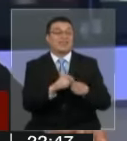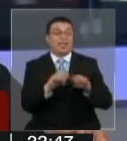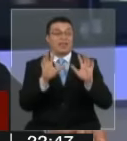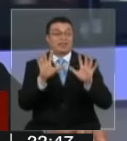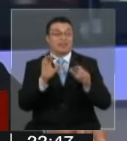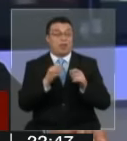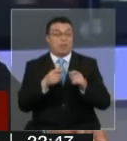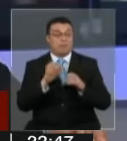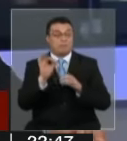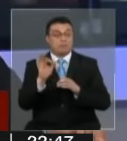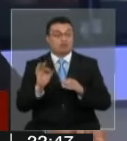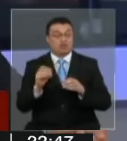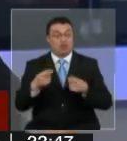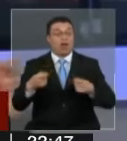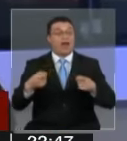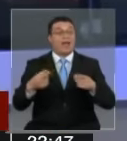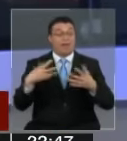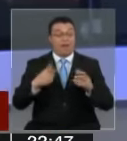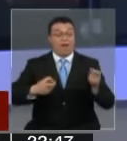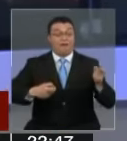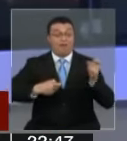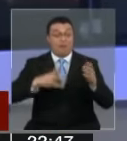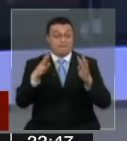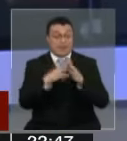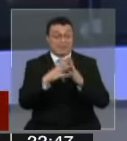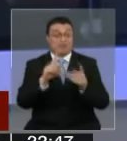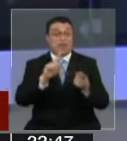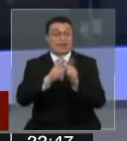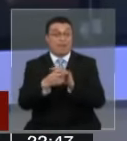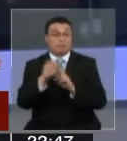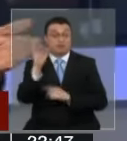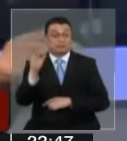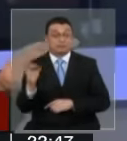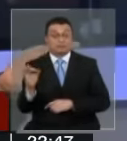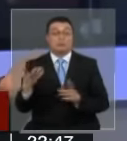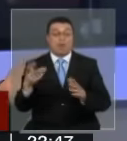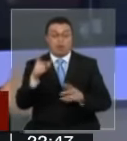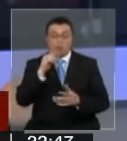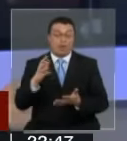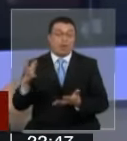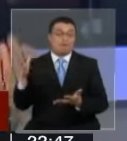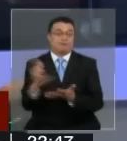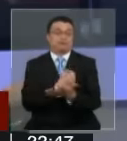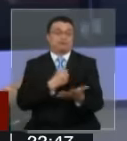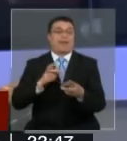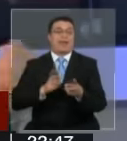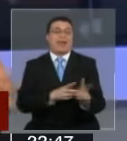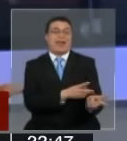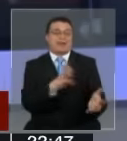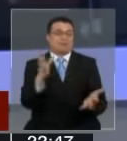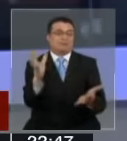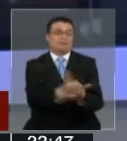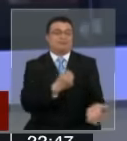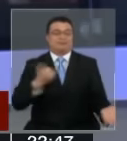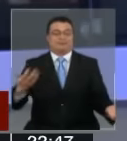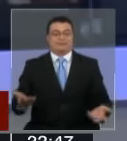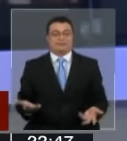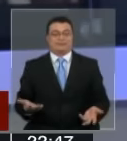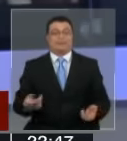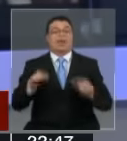Fuerzas Armadas en dictadura cambiaron ese porcentaje. Botín de guerra. Botín de guerra. Entonces, uno dice, ¿cómo